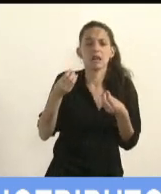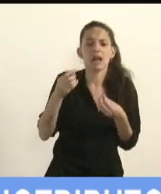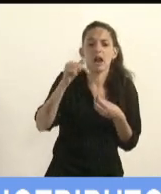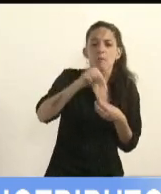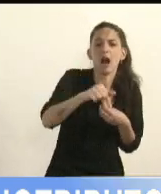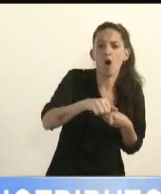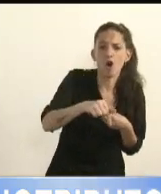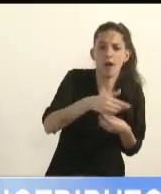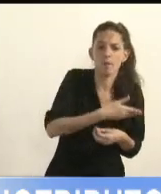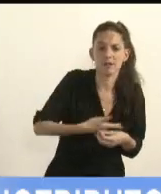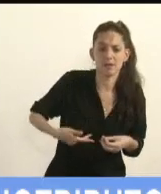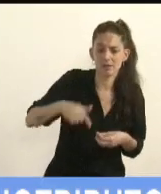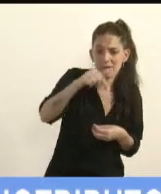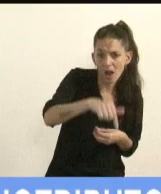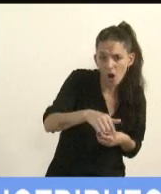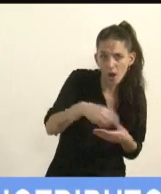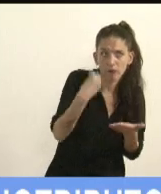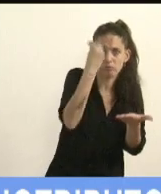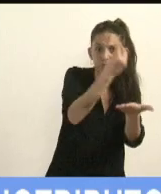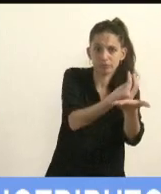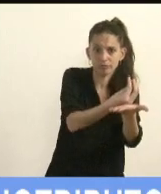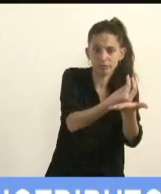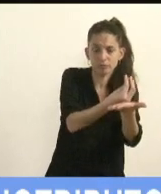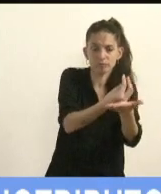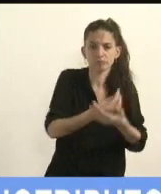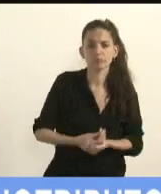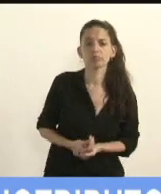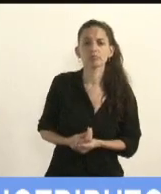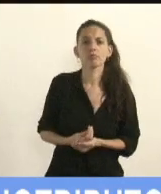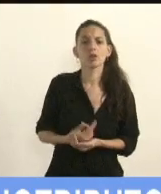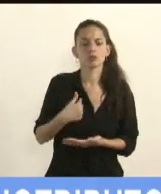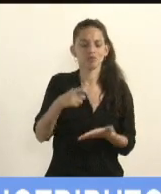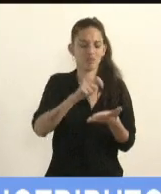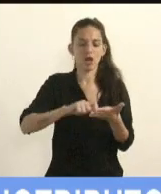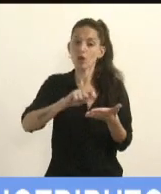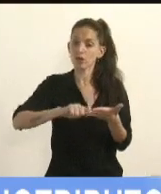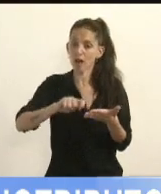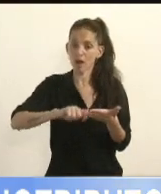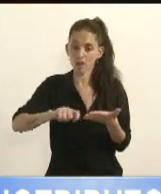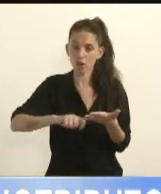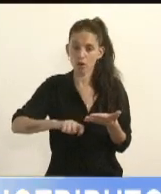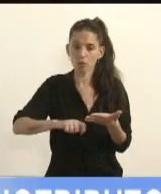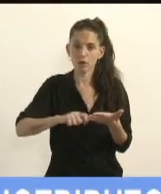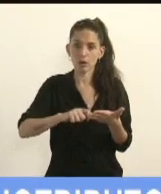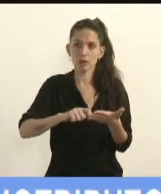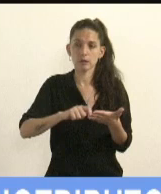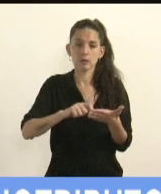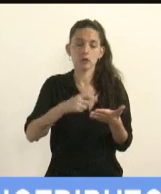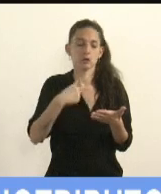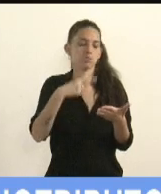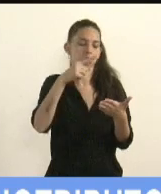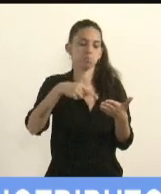supuesto líder. Me había anotado con un papelito, iba haciendo palitos